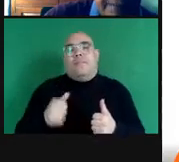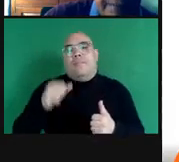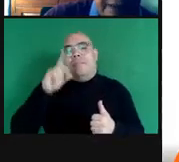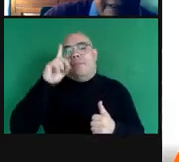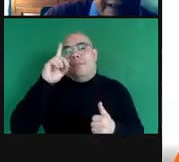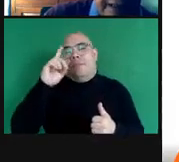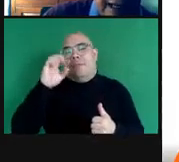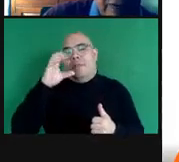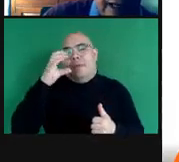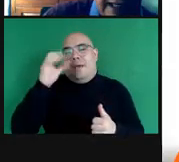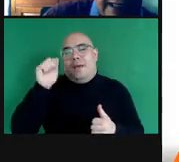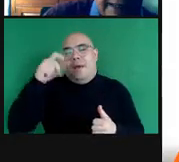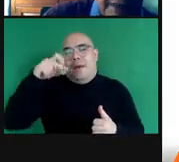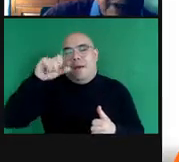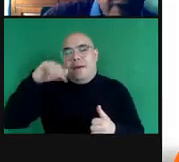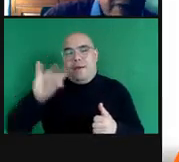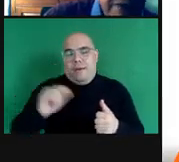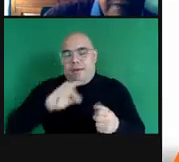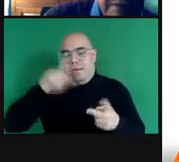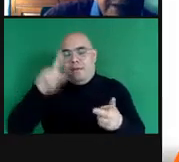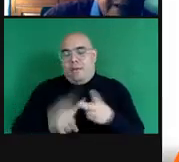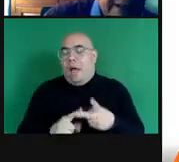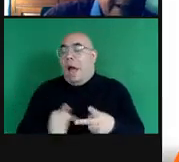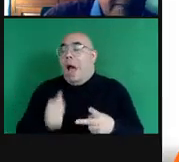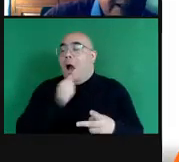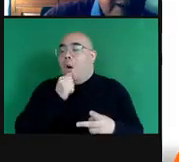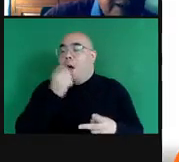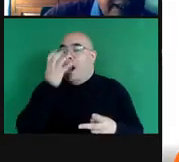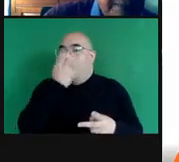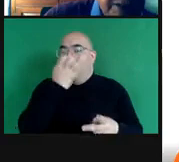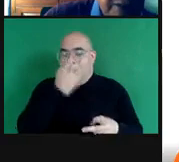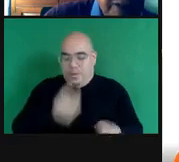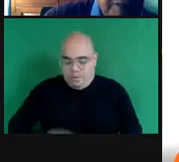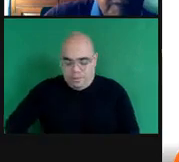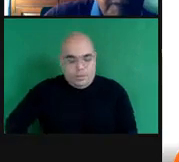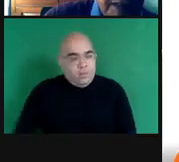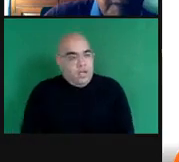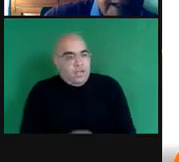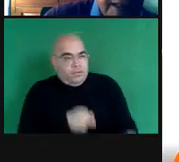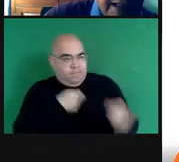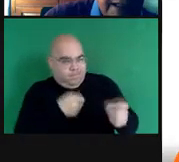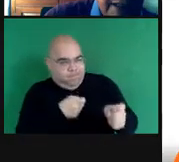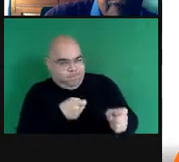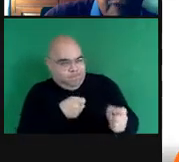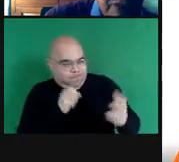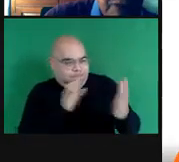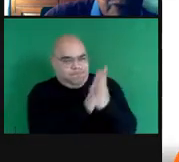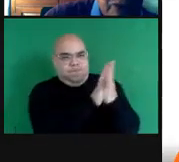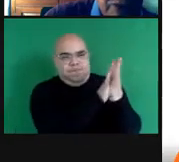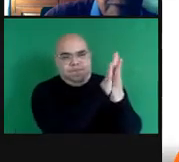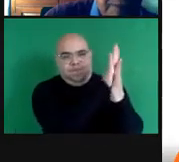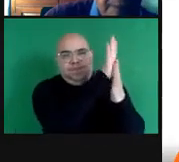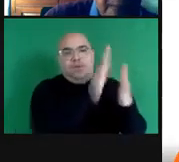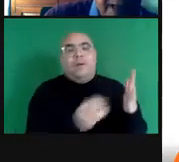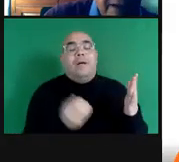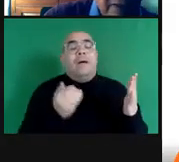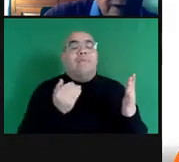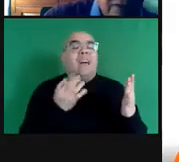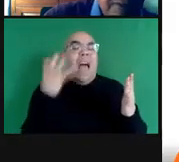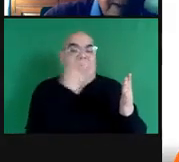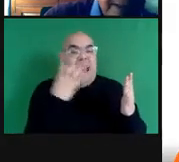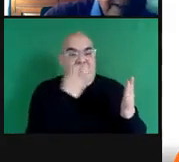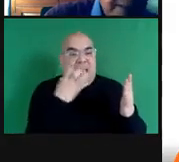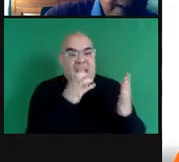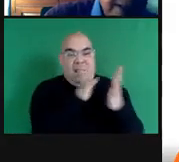también, agua caliente a presión, se trata de aplicar una capa sobre la superficie afectada y dejar que actúe unos minutos.